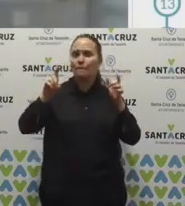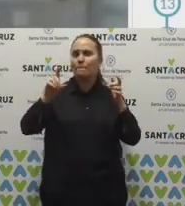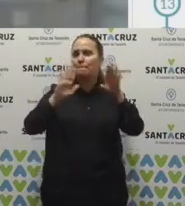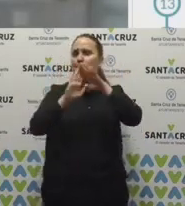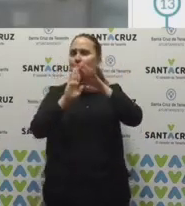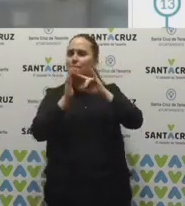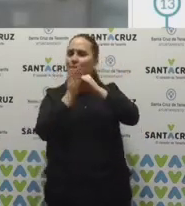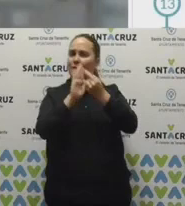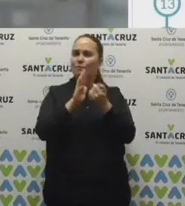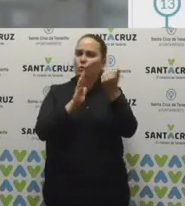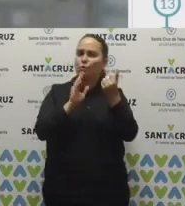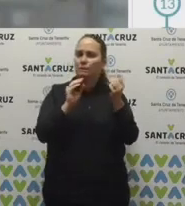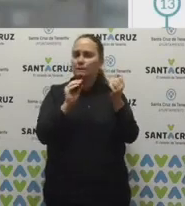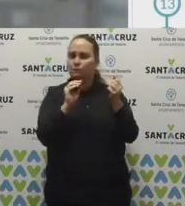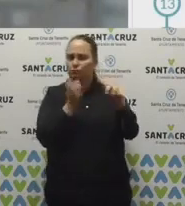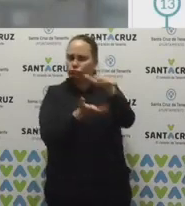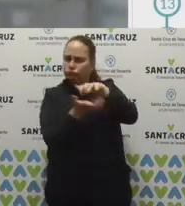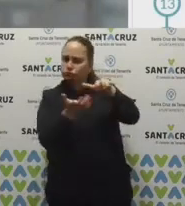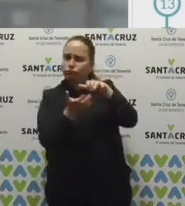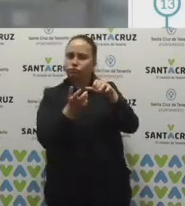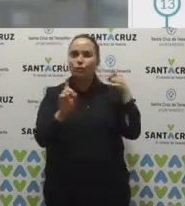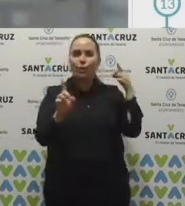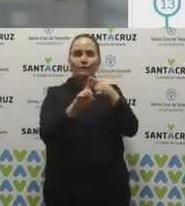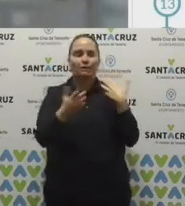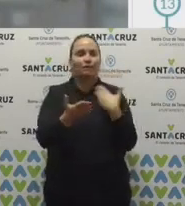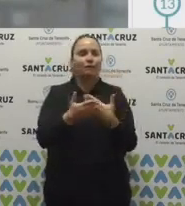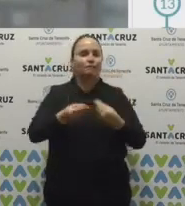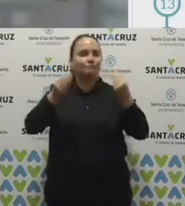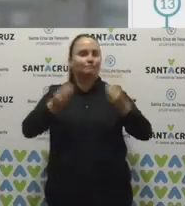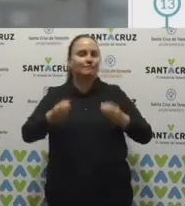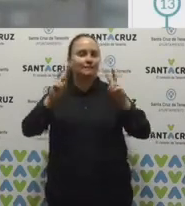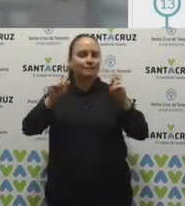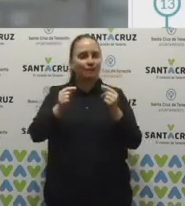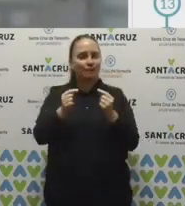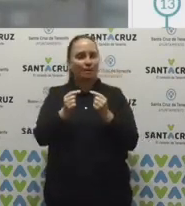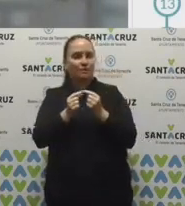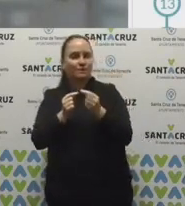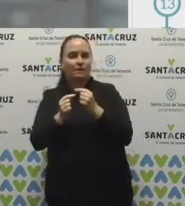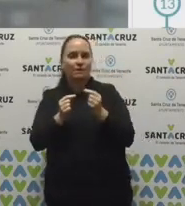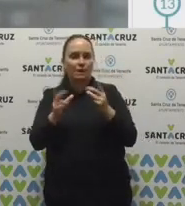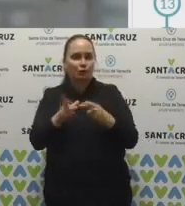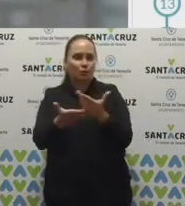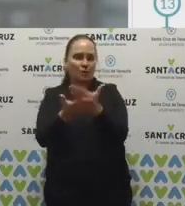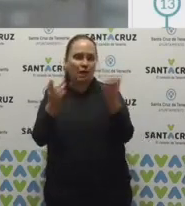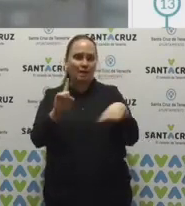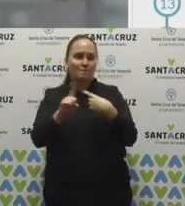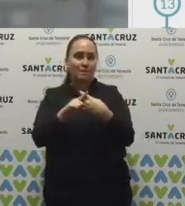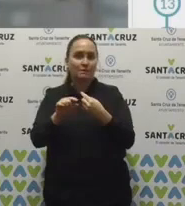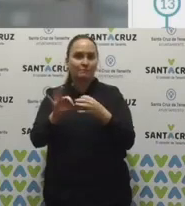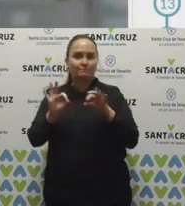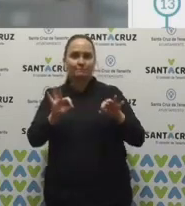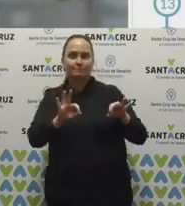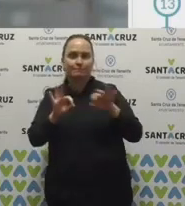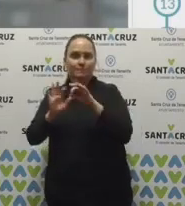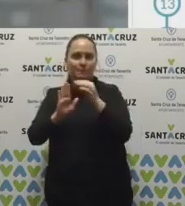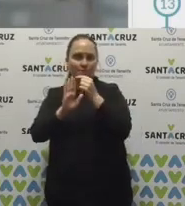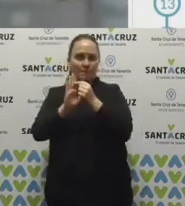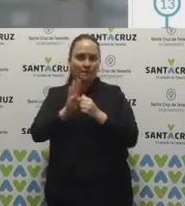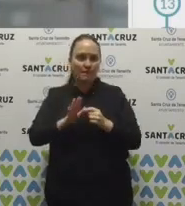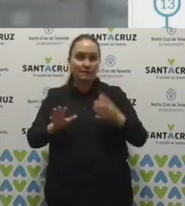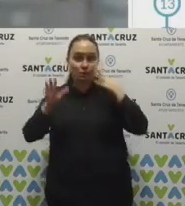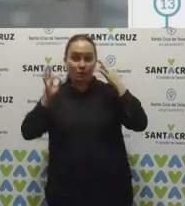garantizar la seguridad y distancia social en los centros educativos mientras que en canarias ha terminado por dimitir la